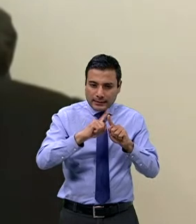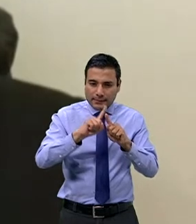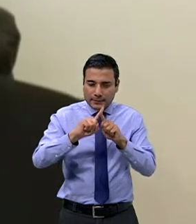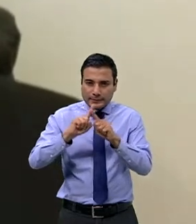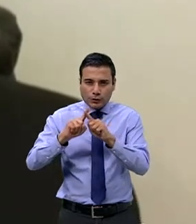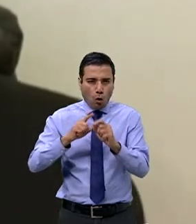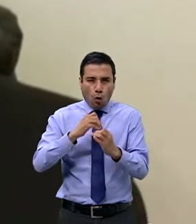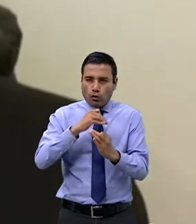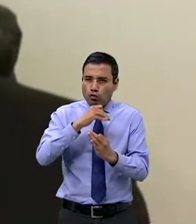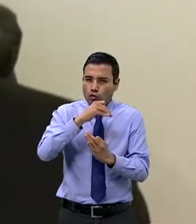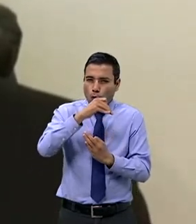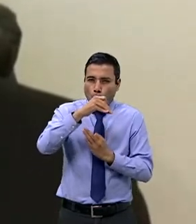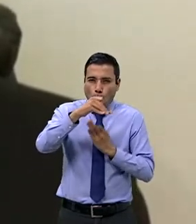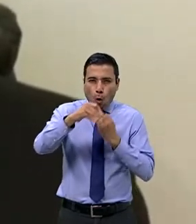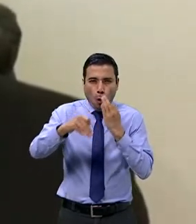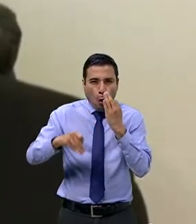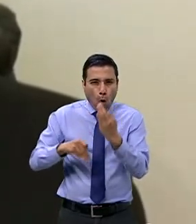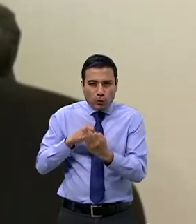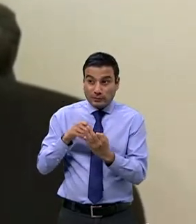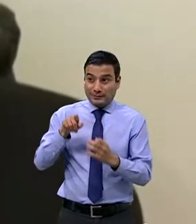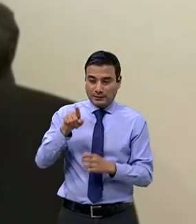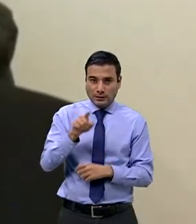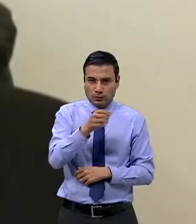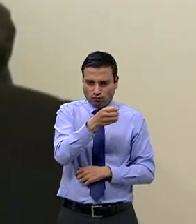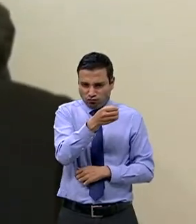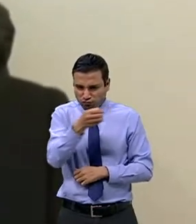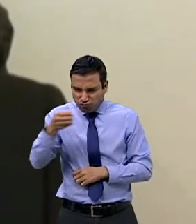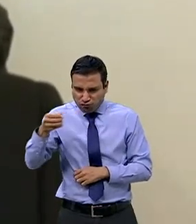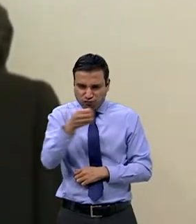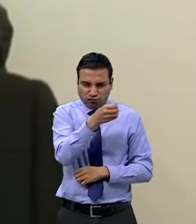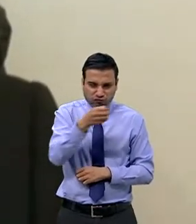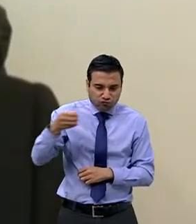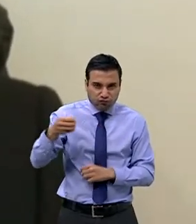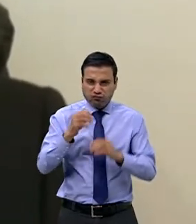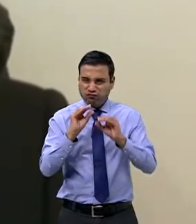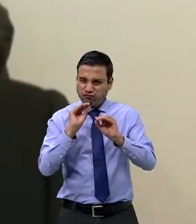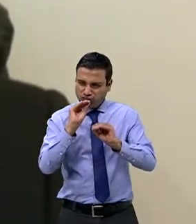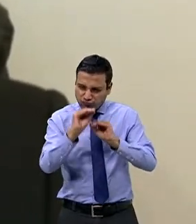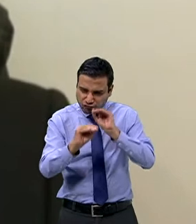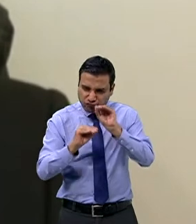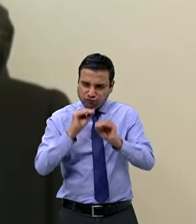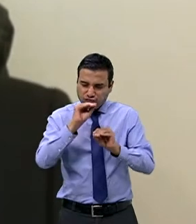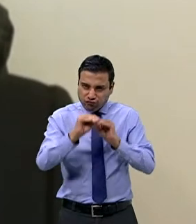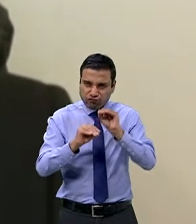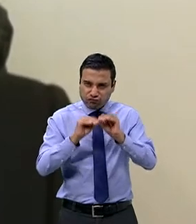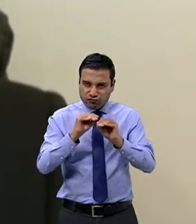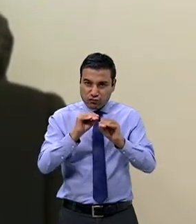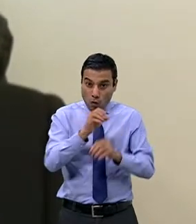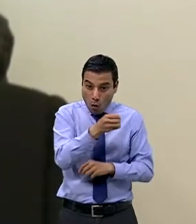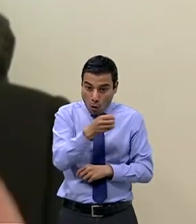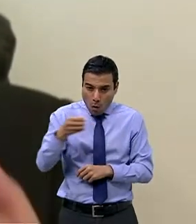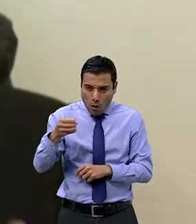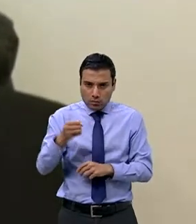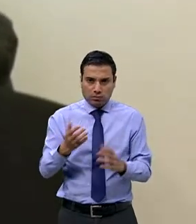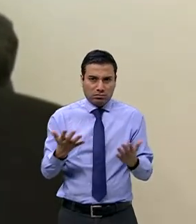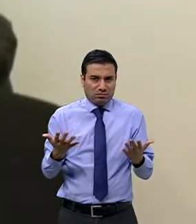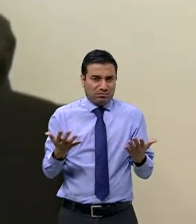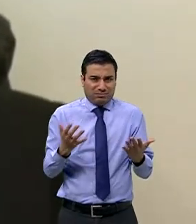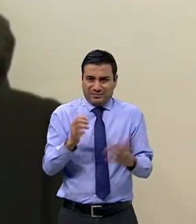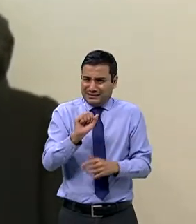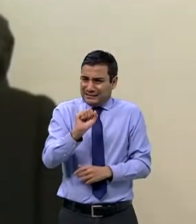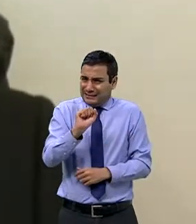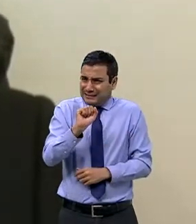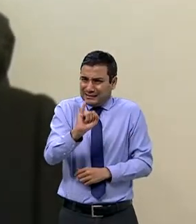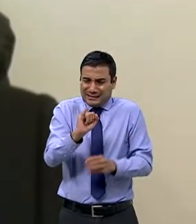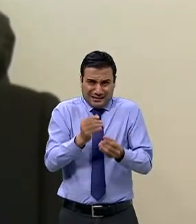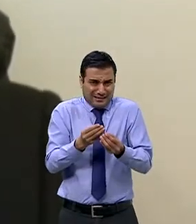en esta organización que fueron corresponsables en la realización de esta consulta por supuesto que enmarca la